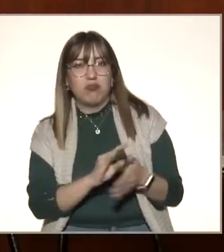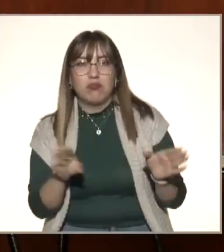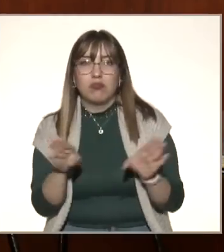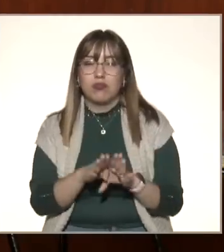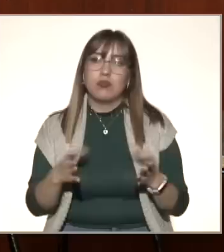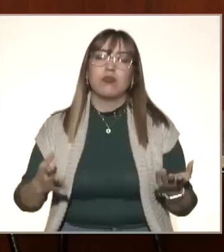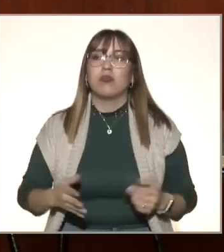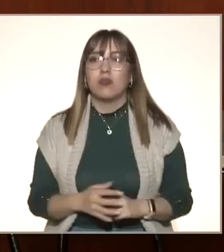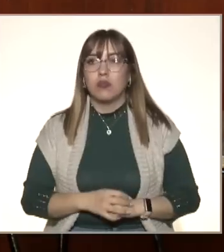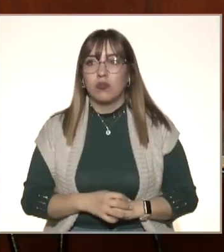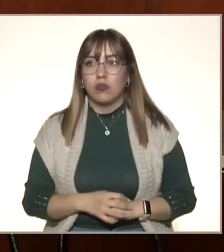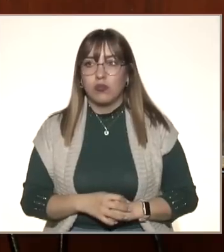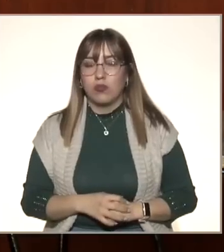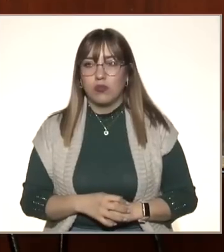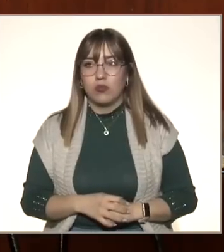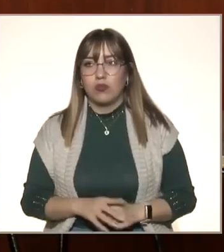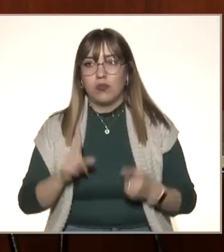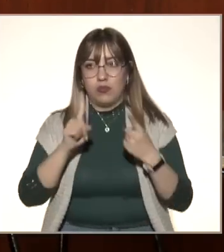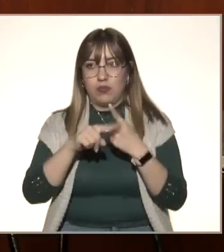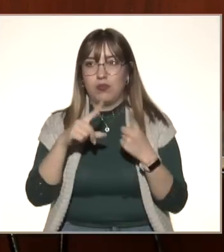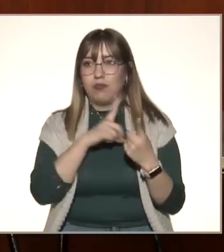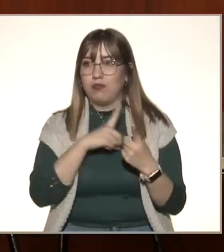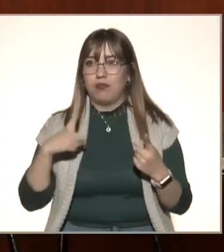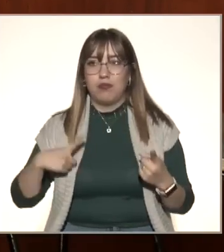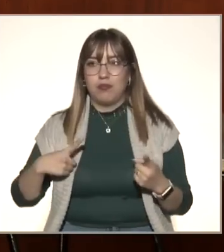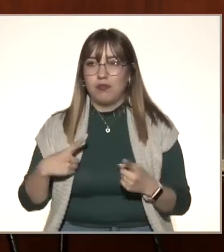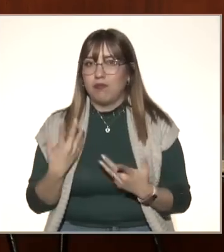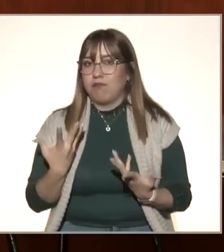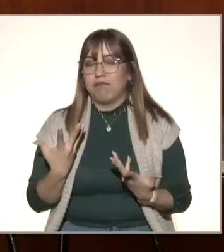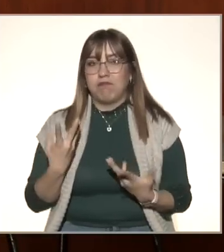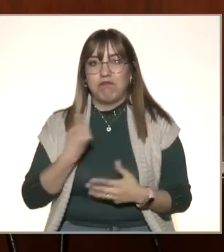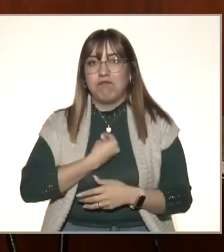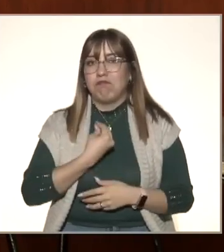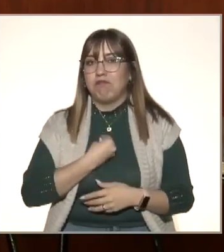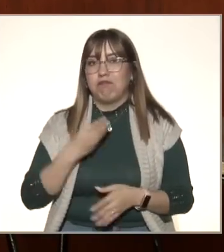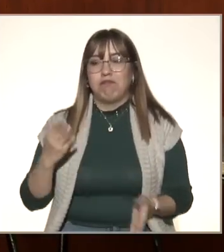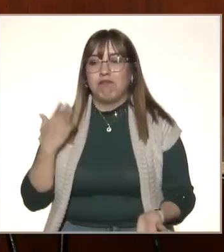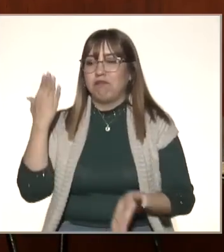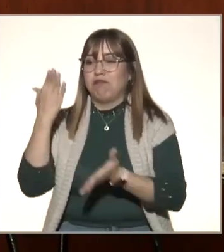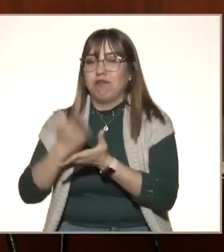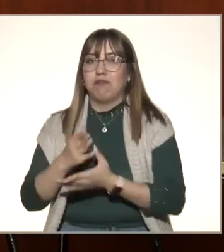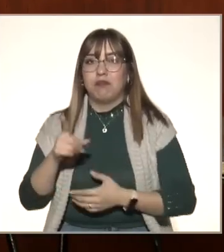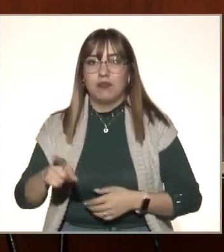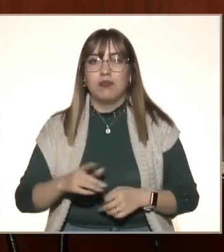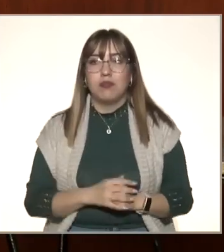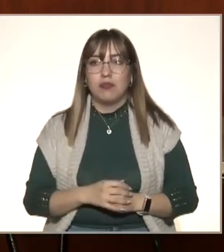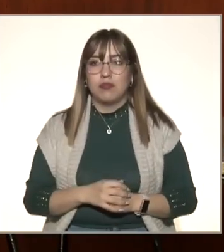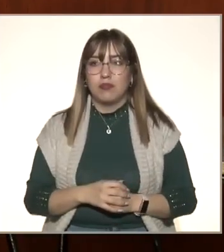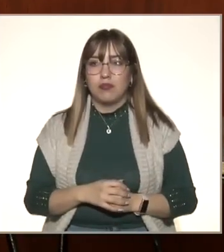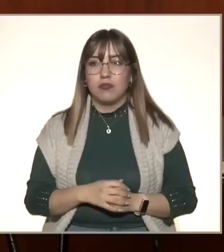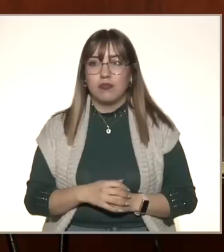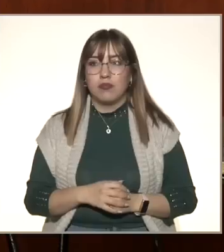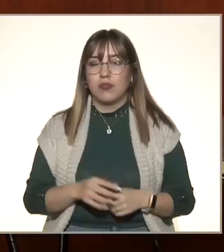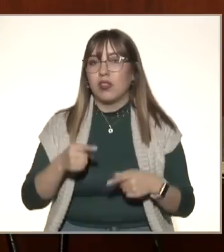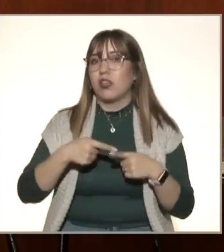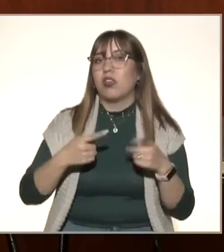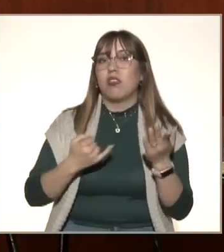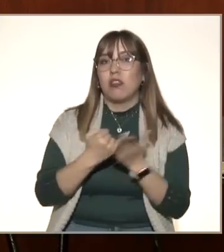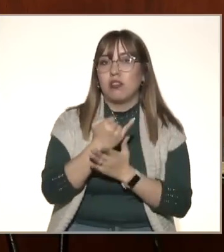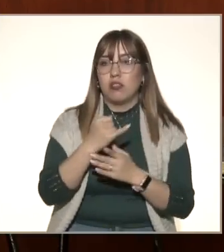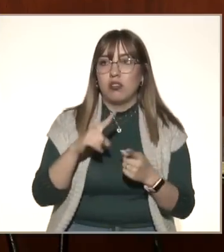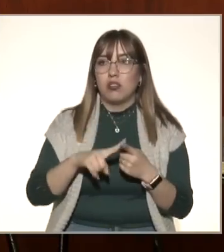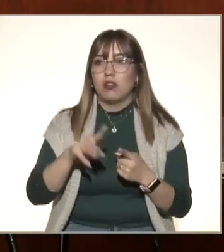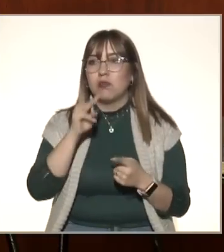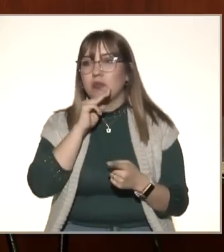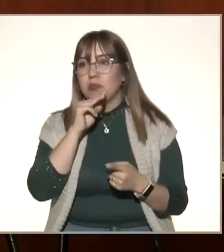Pues ahí lo que tiene que hacer es arriesgarse, ¿no? Y tiene que ir a hablar con quien decide. Puede ser la mamá, puede ser el que papá. se